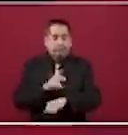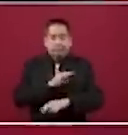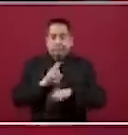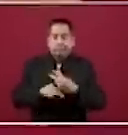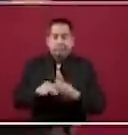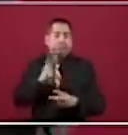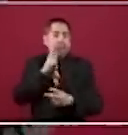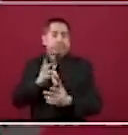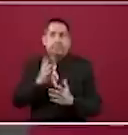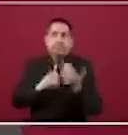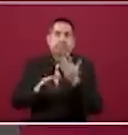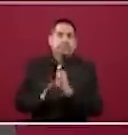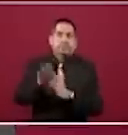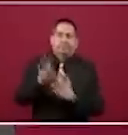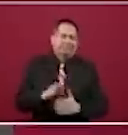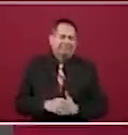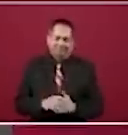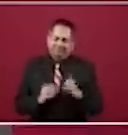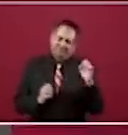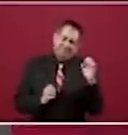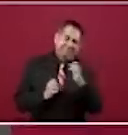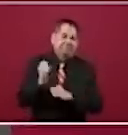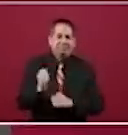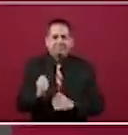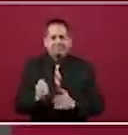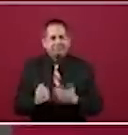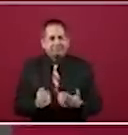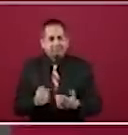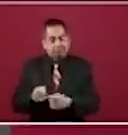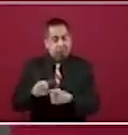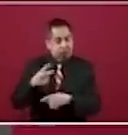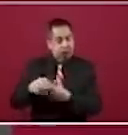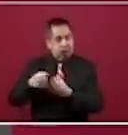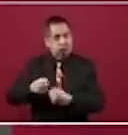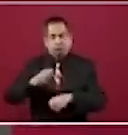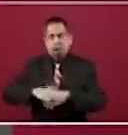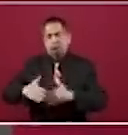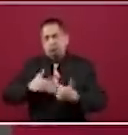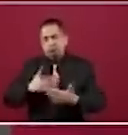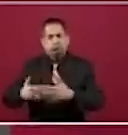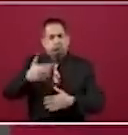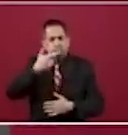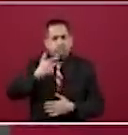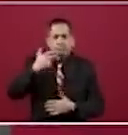Pemex iba a consolidarse, modernizarse,